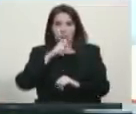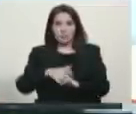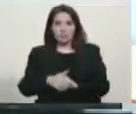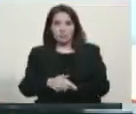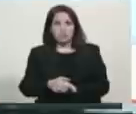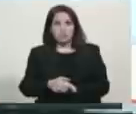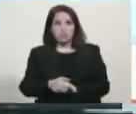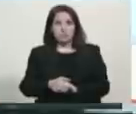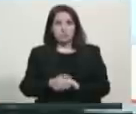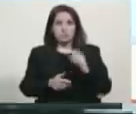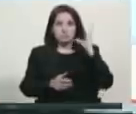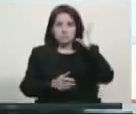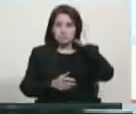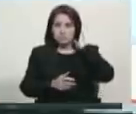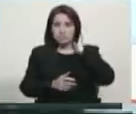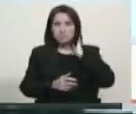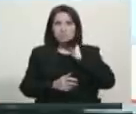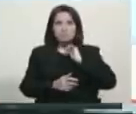sucedió.